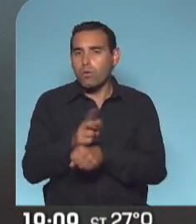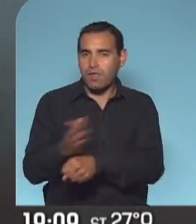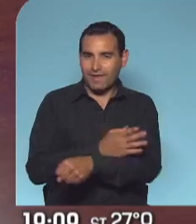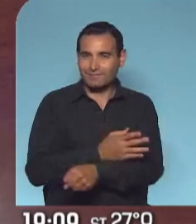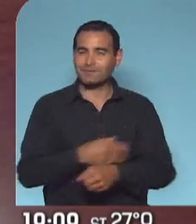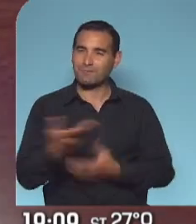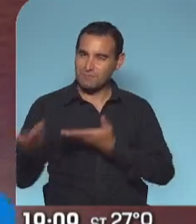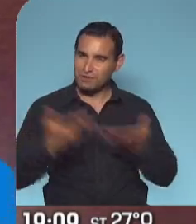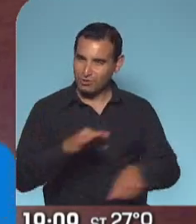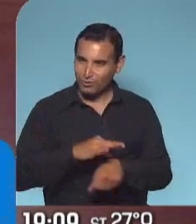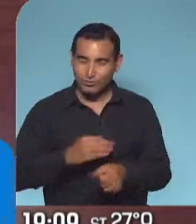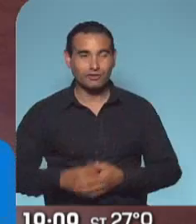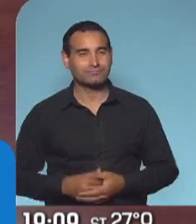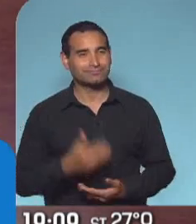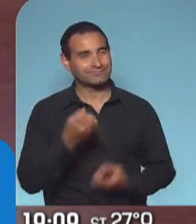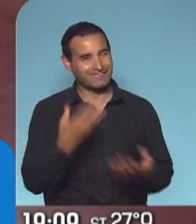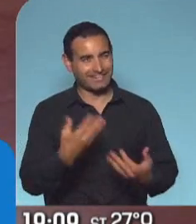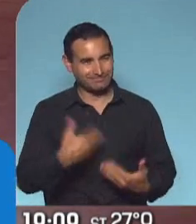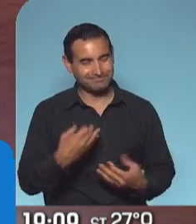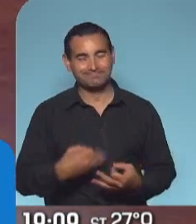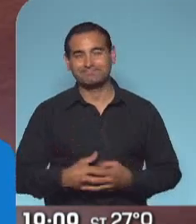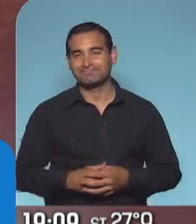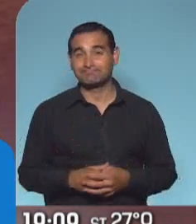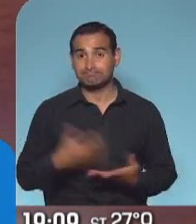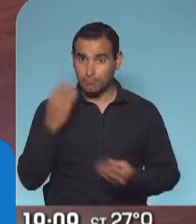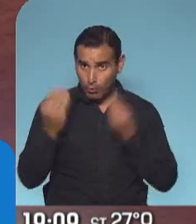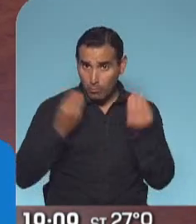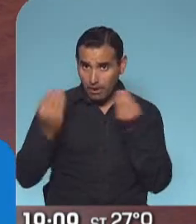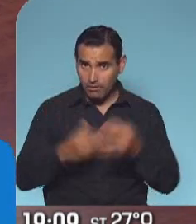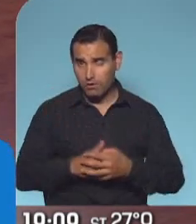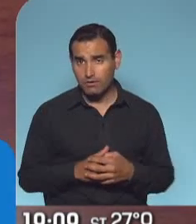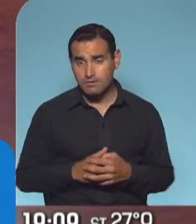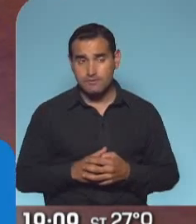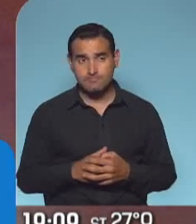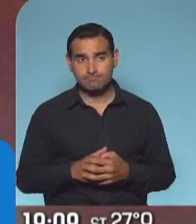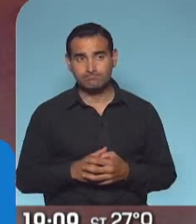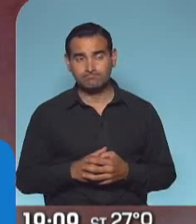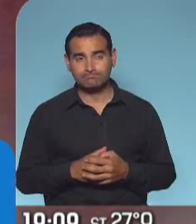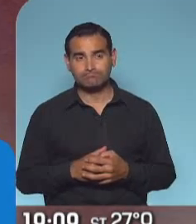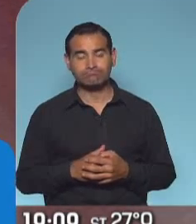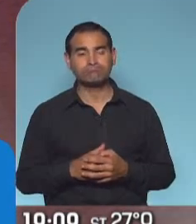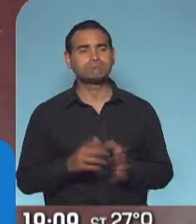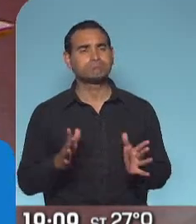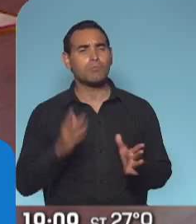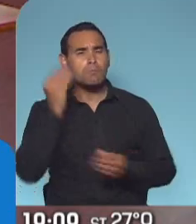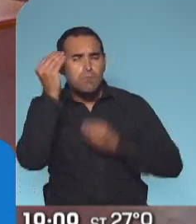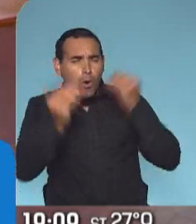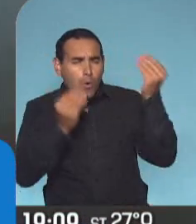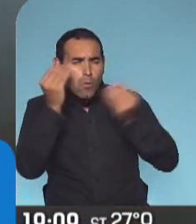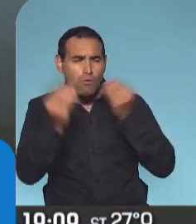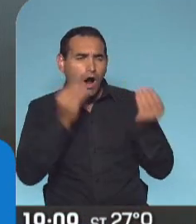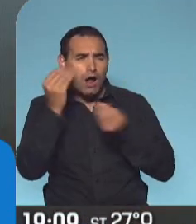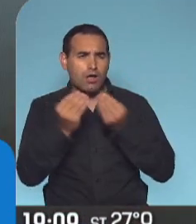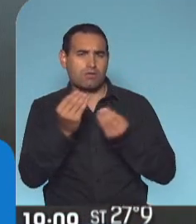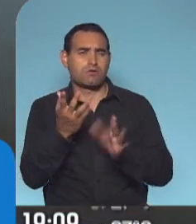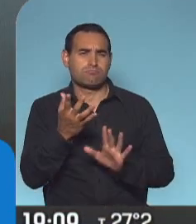Doctor, bienvenido. ¿Qué tal? Gracias por estar. ¿Cómo les va? Bueno, ¿preocupante? A ver, no es preocupante para nosotros en este